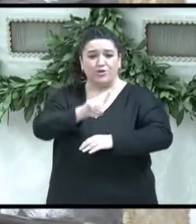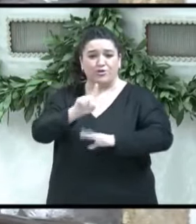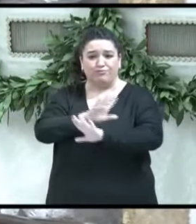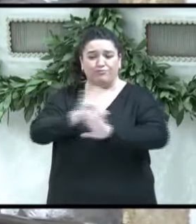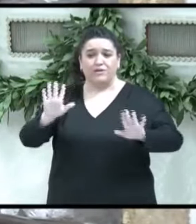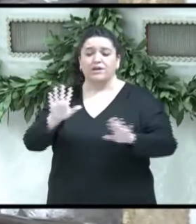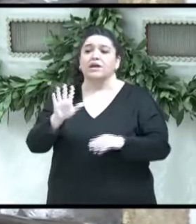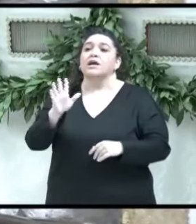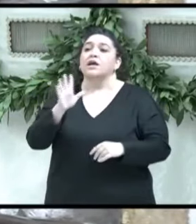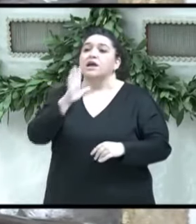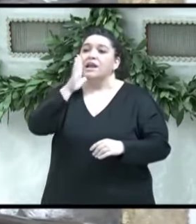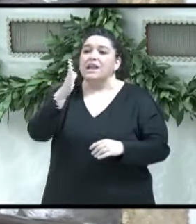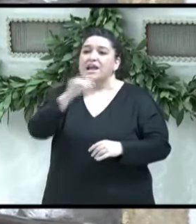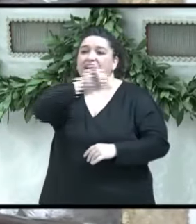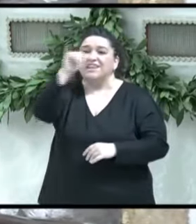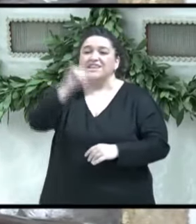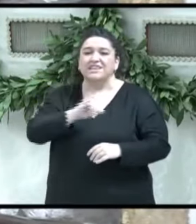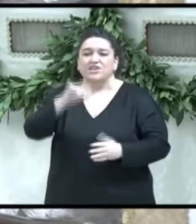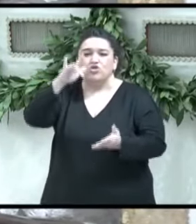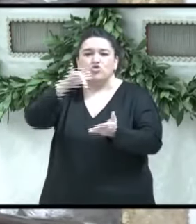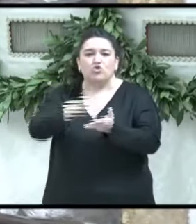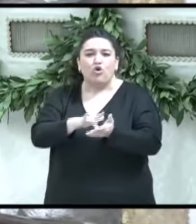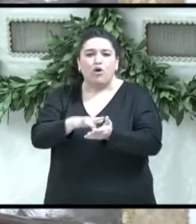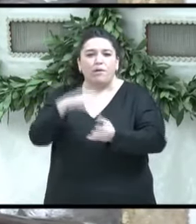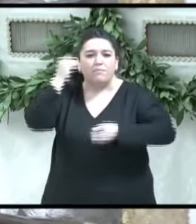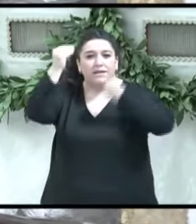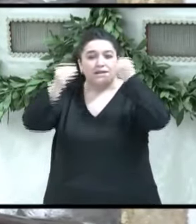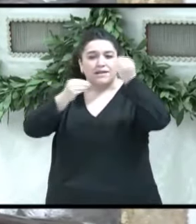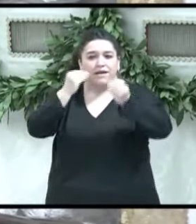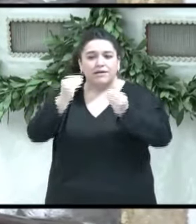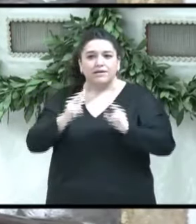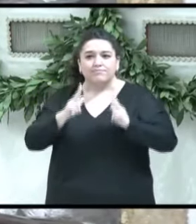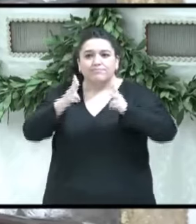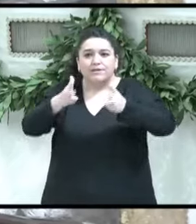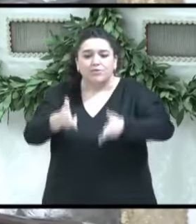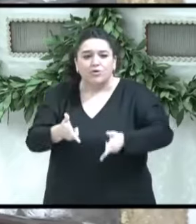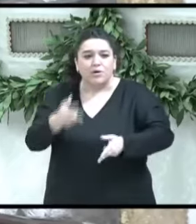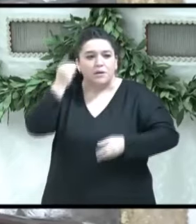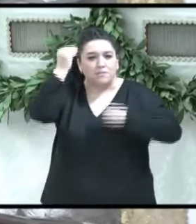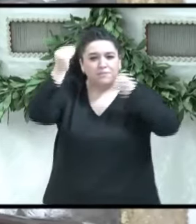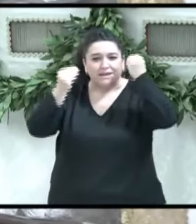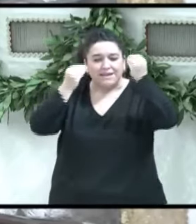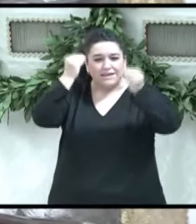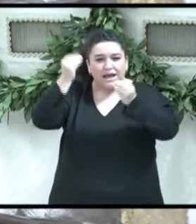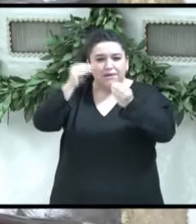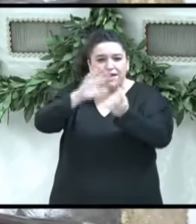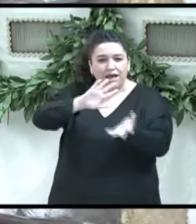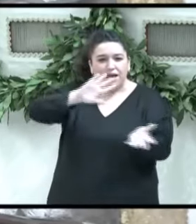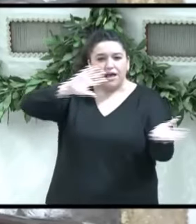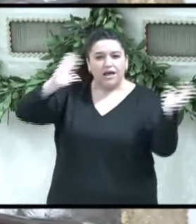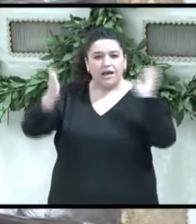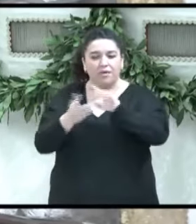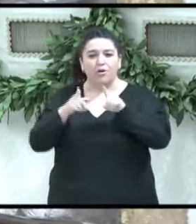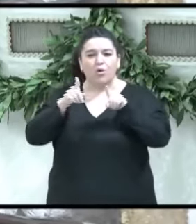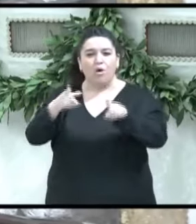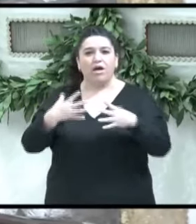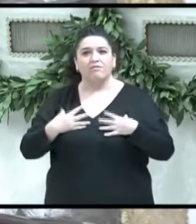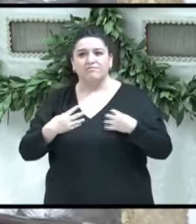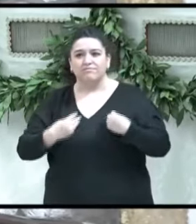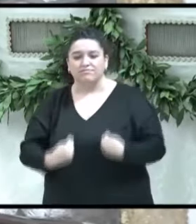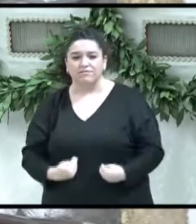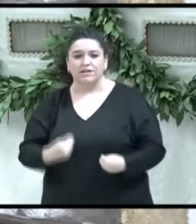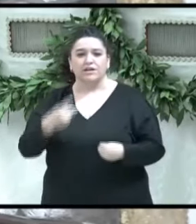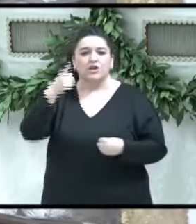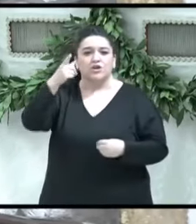tormento la gente insensata pensaba que morían consideraba su tránsito como una desgracia